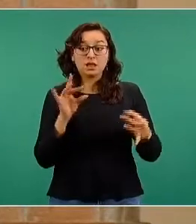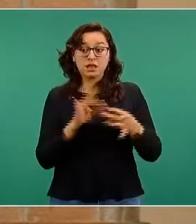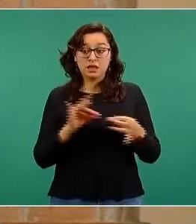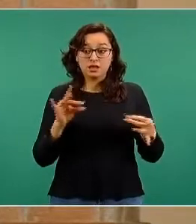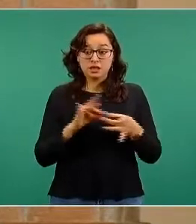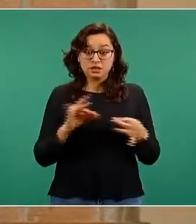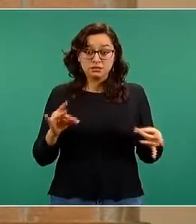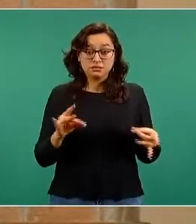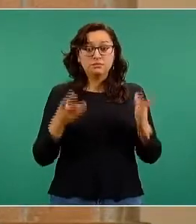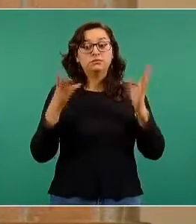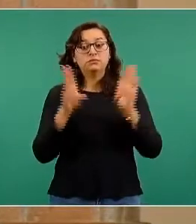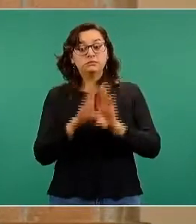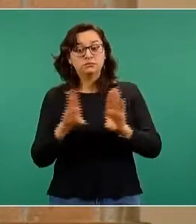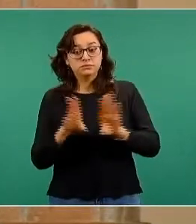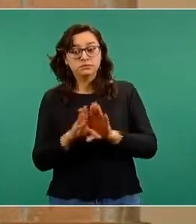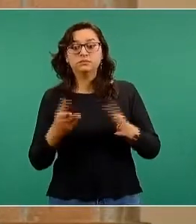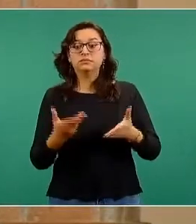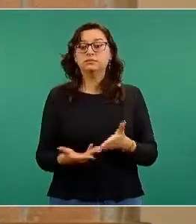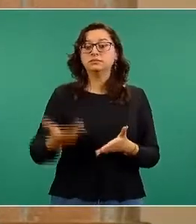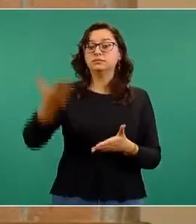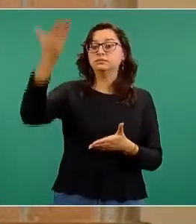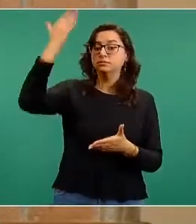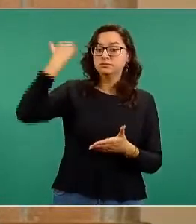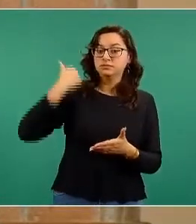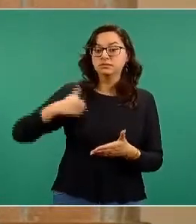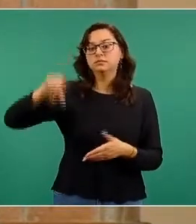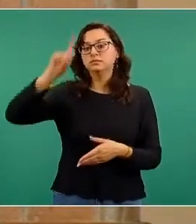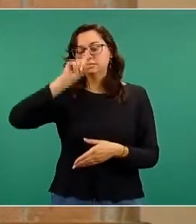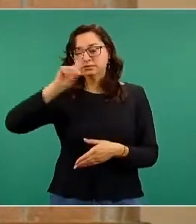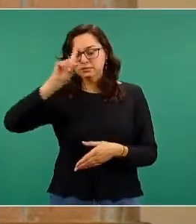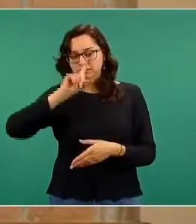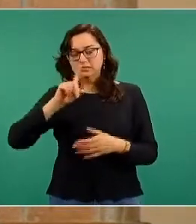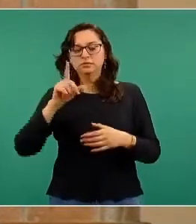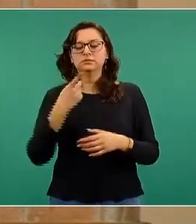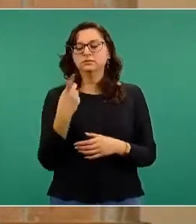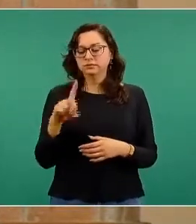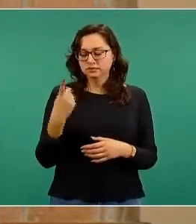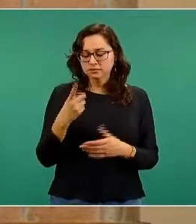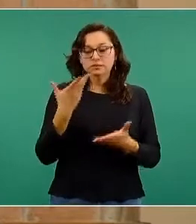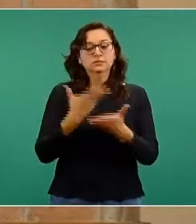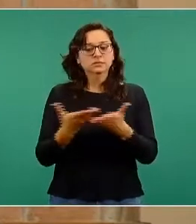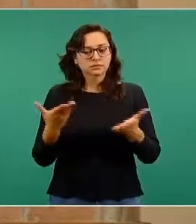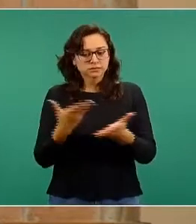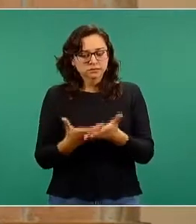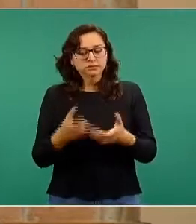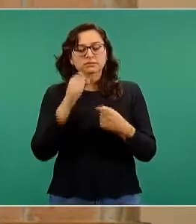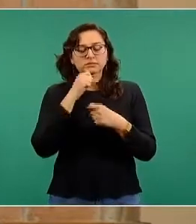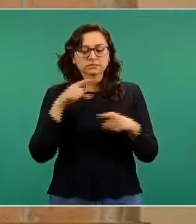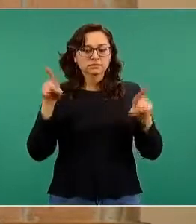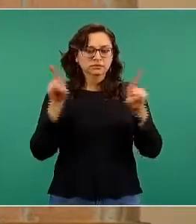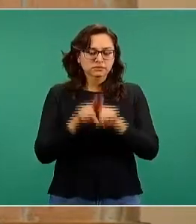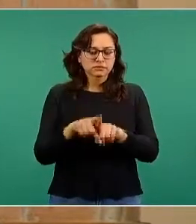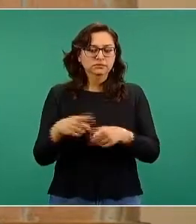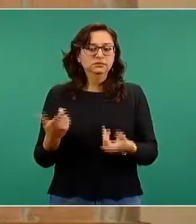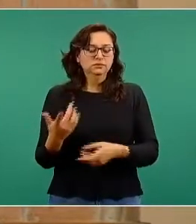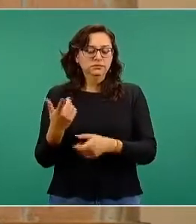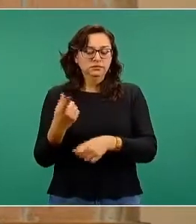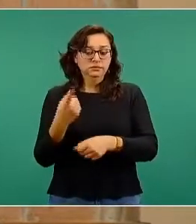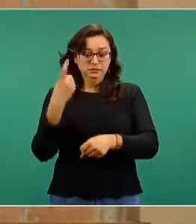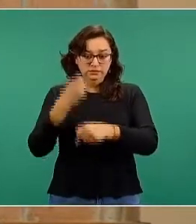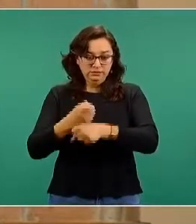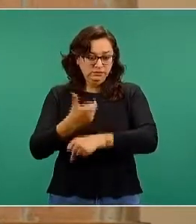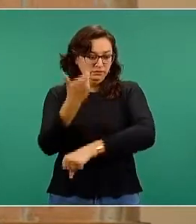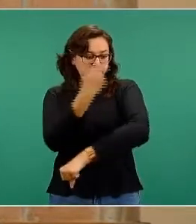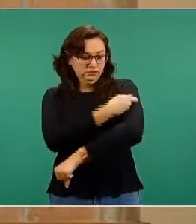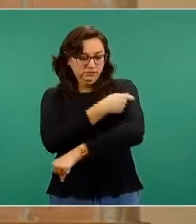ya recomendaciones que habían sido formuladas originalmente en diciembre sobre ampliar el tiempo del intervalo